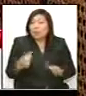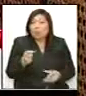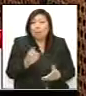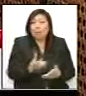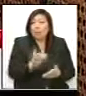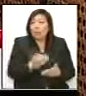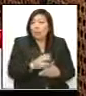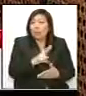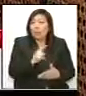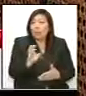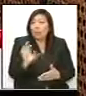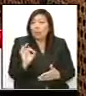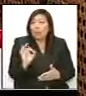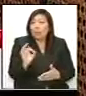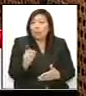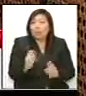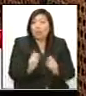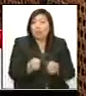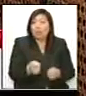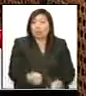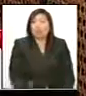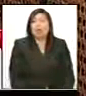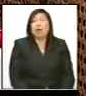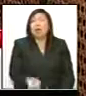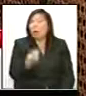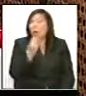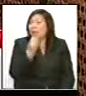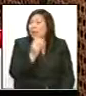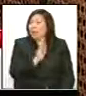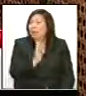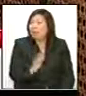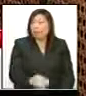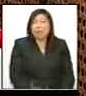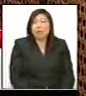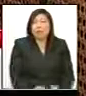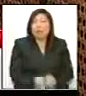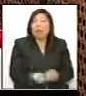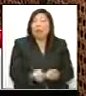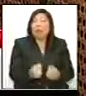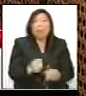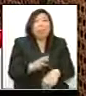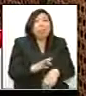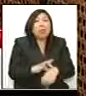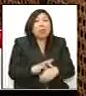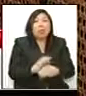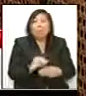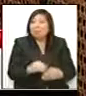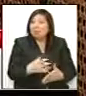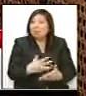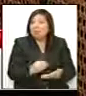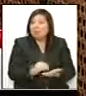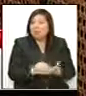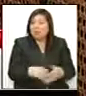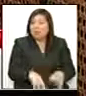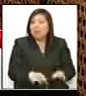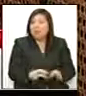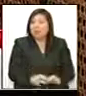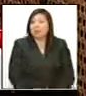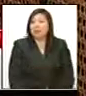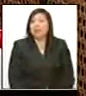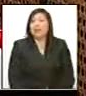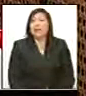solamente 250 reciben la canasta del pan TBC. Muchos abandonan el tratamiento. Esta casa del alivio es tan importante y sin